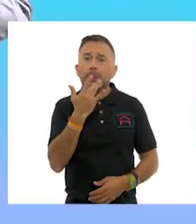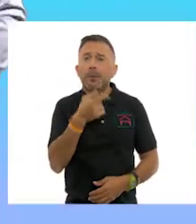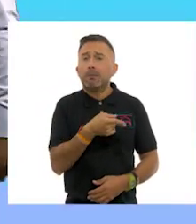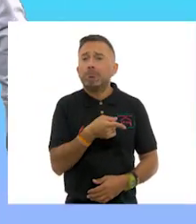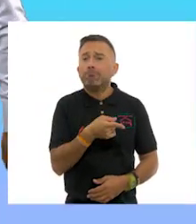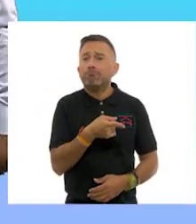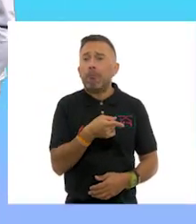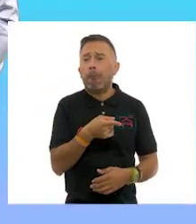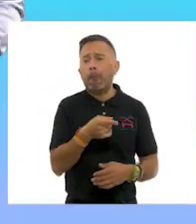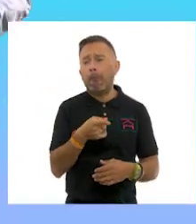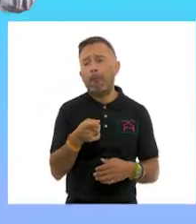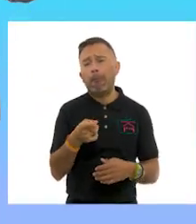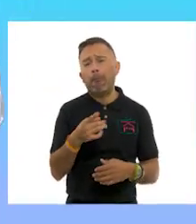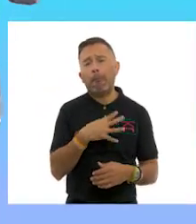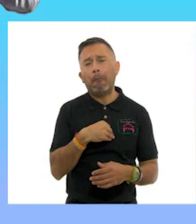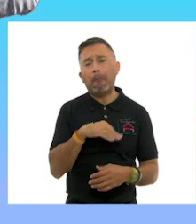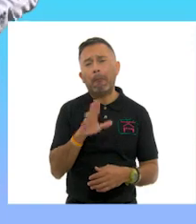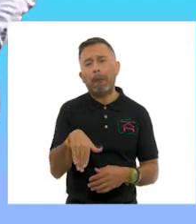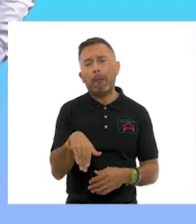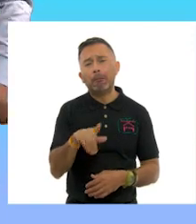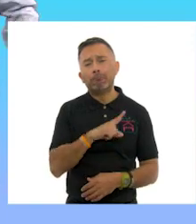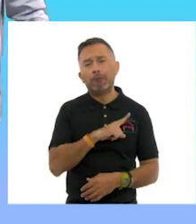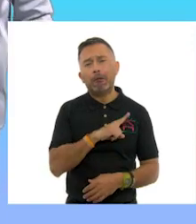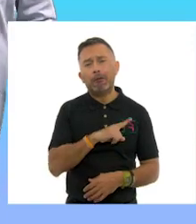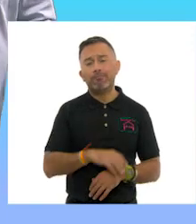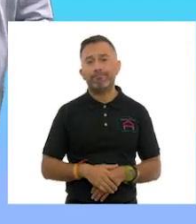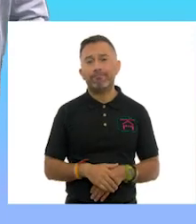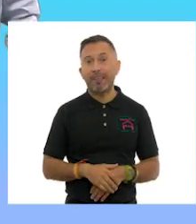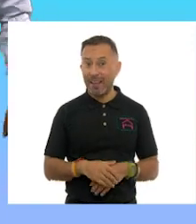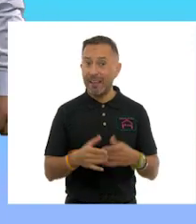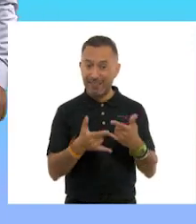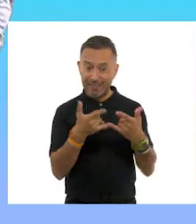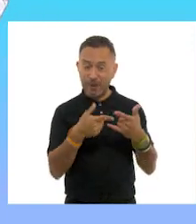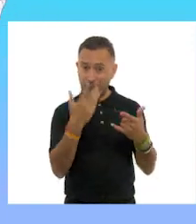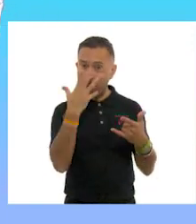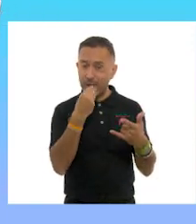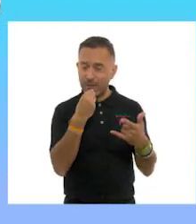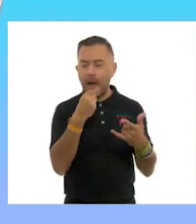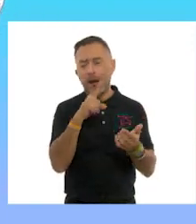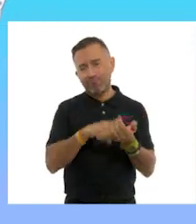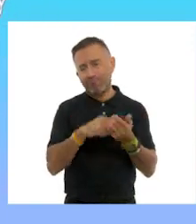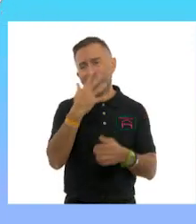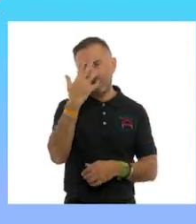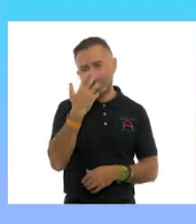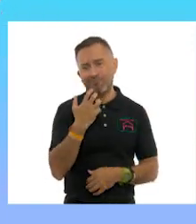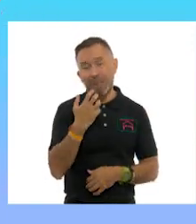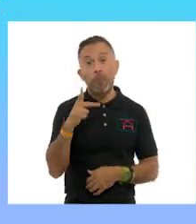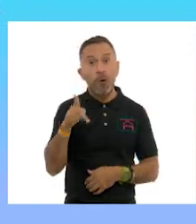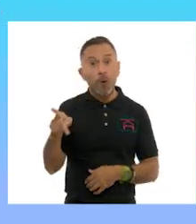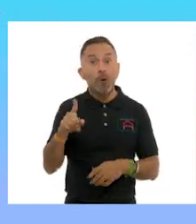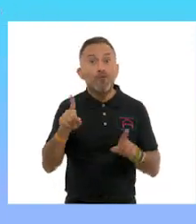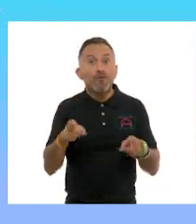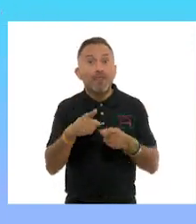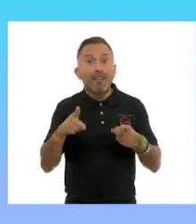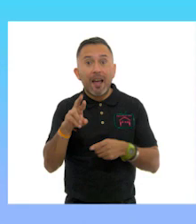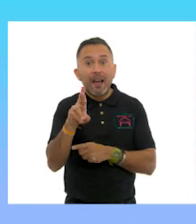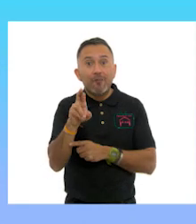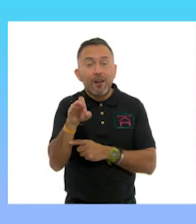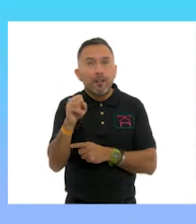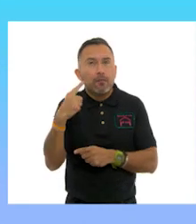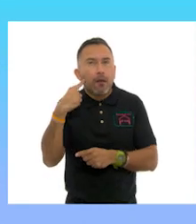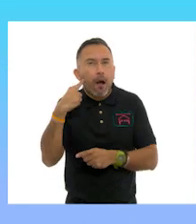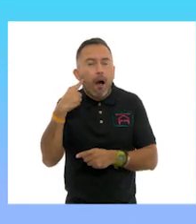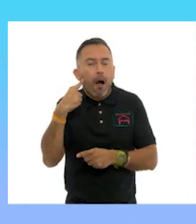¡Qué emocionante historia! Algo triste, pero definitivamente la música de Revueltas nos hace hacerlo más llevadero.